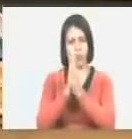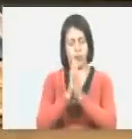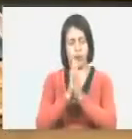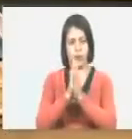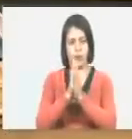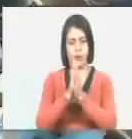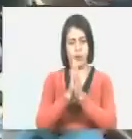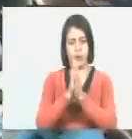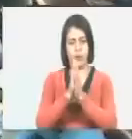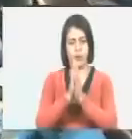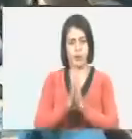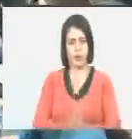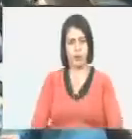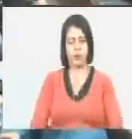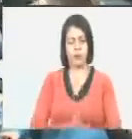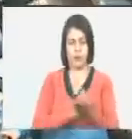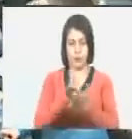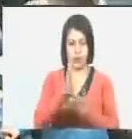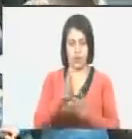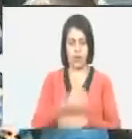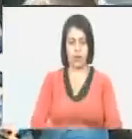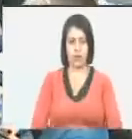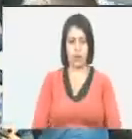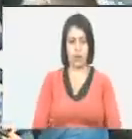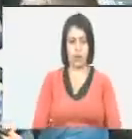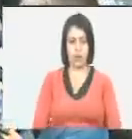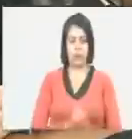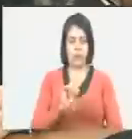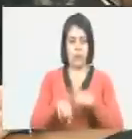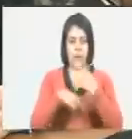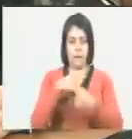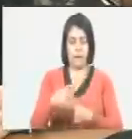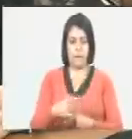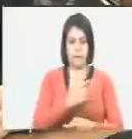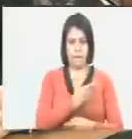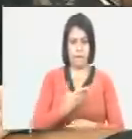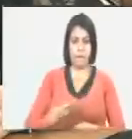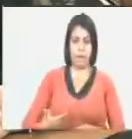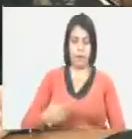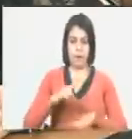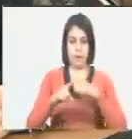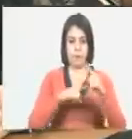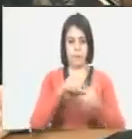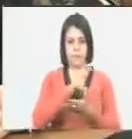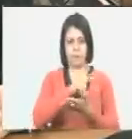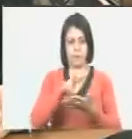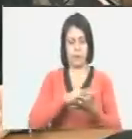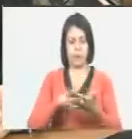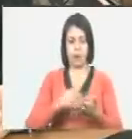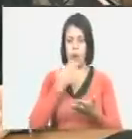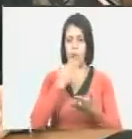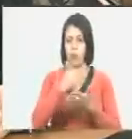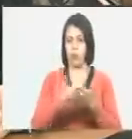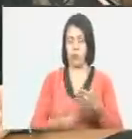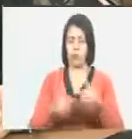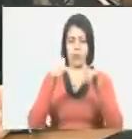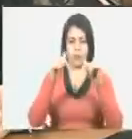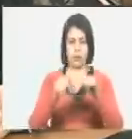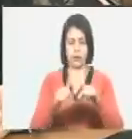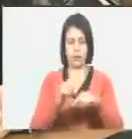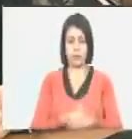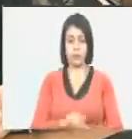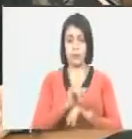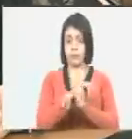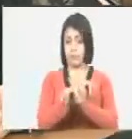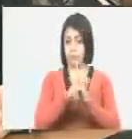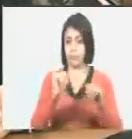favor. Continúe, su secretaria. A continuación, el presidente ordenó dar lectura a la propuesta del orden del día.